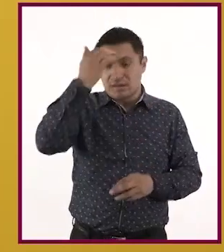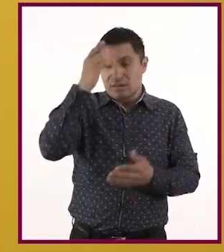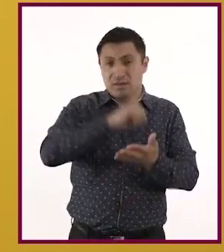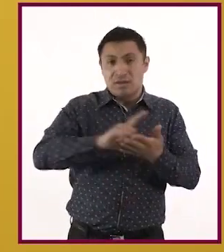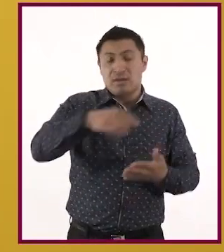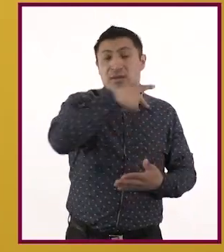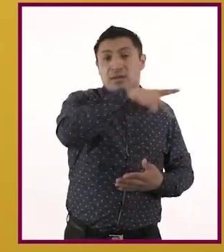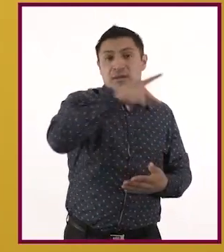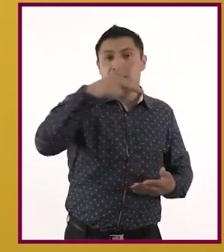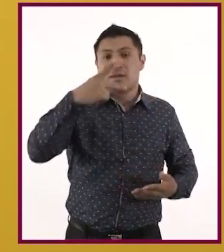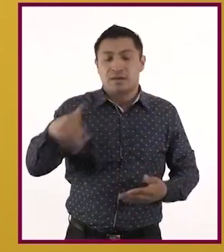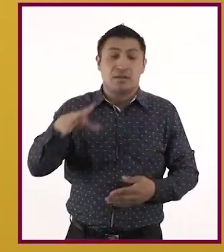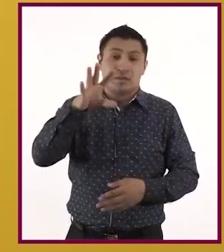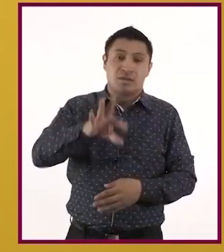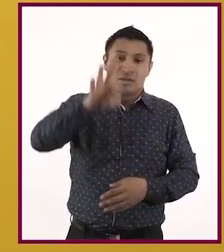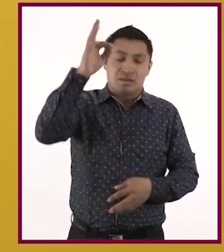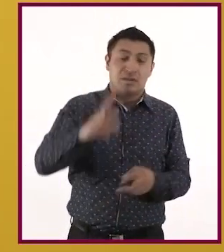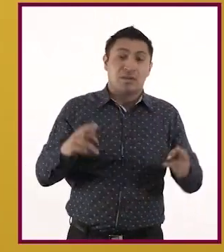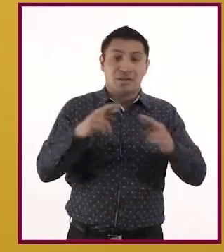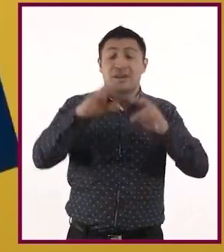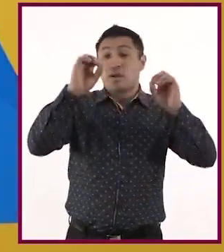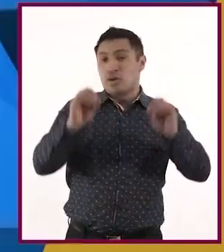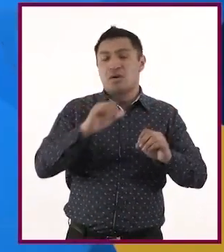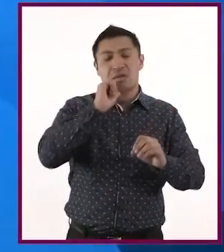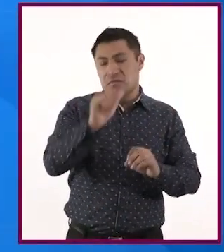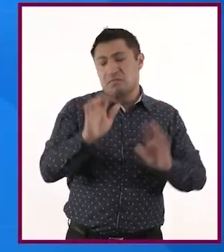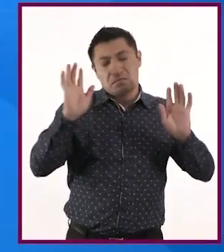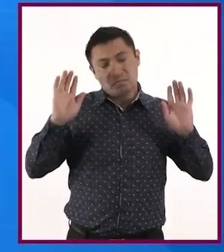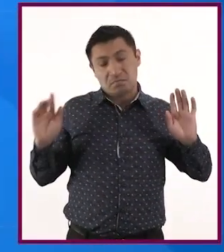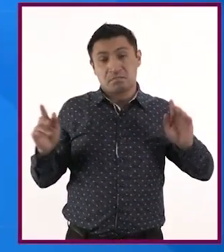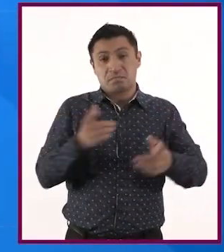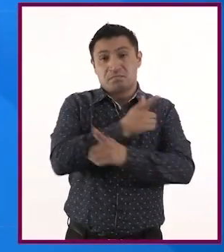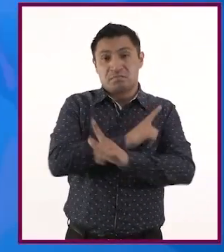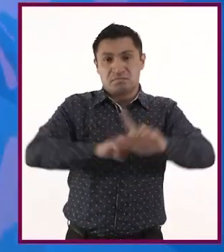a practicar una religión o a no practicar ninguna.